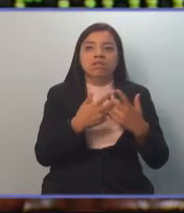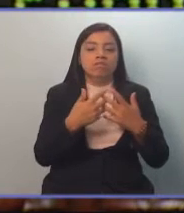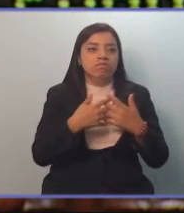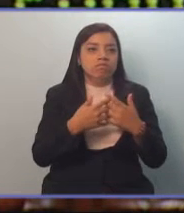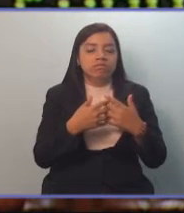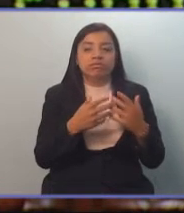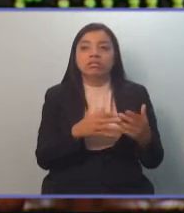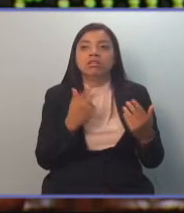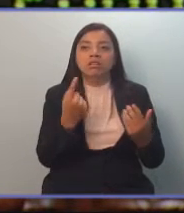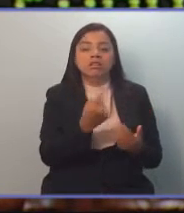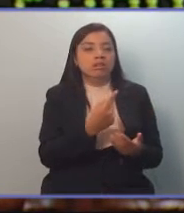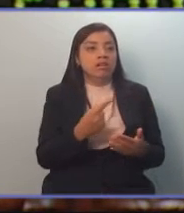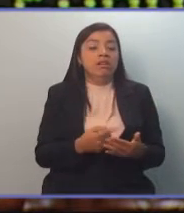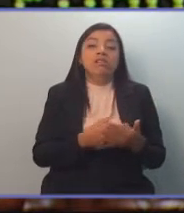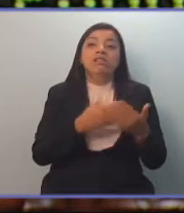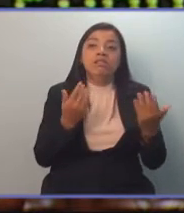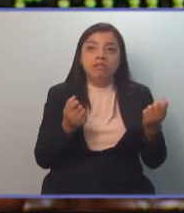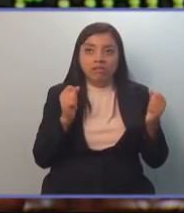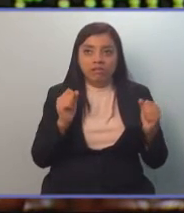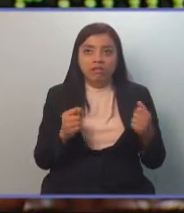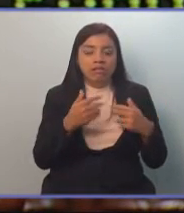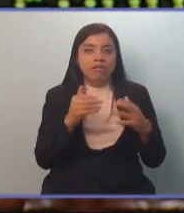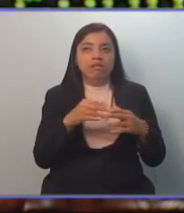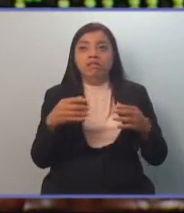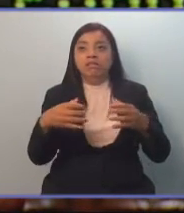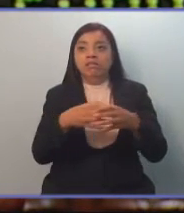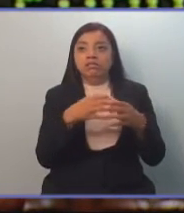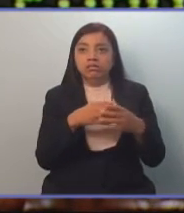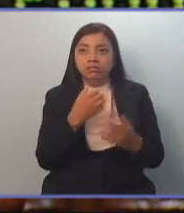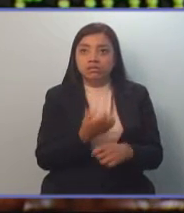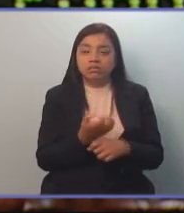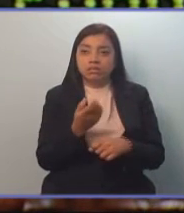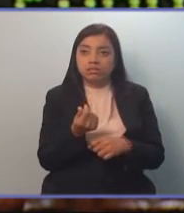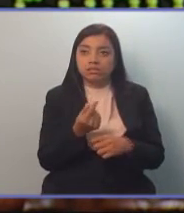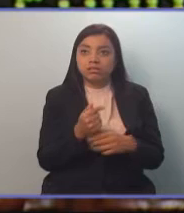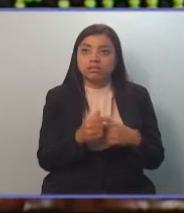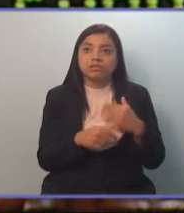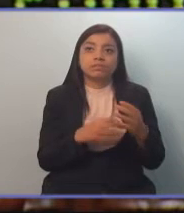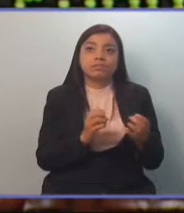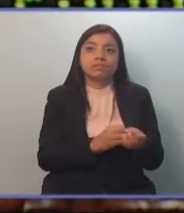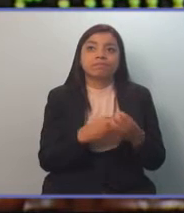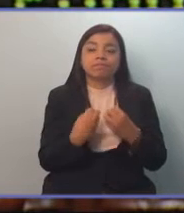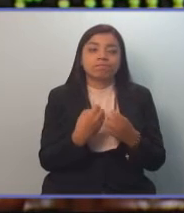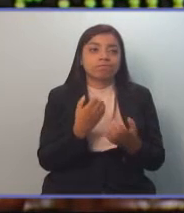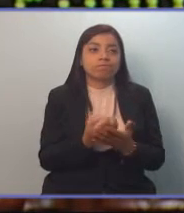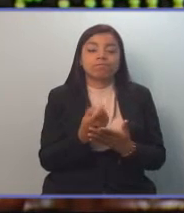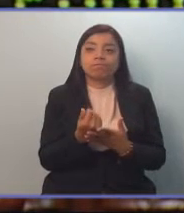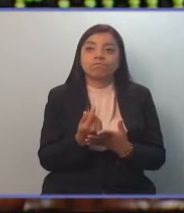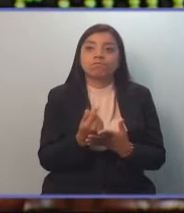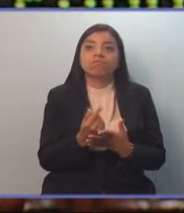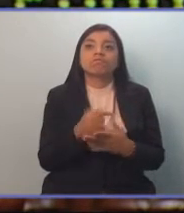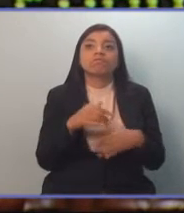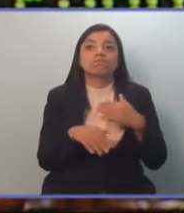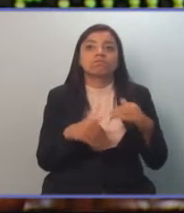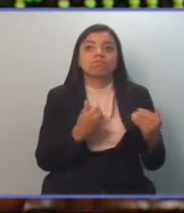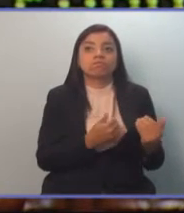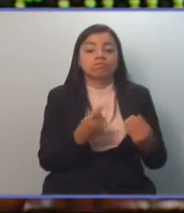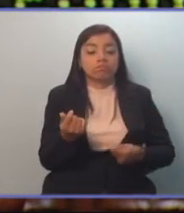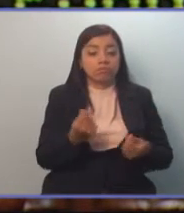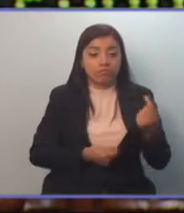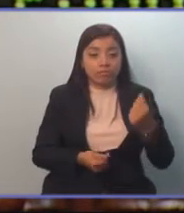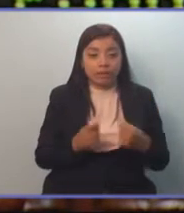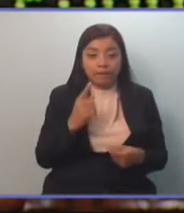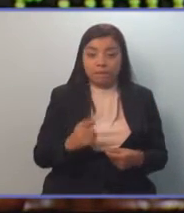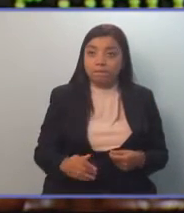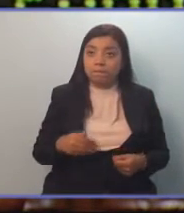personas naturales o jurídicas que operan en diversos sectores de la economía a través de una unidad económica con el nivel de ventas brutas